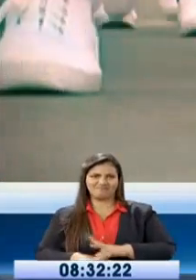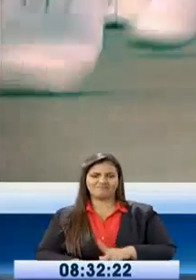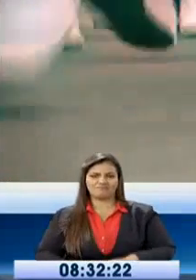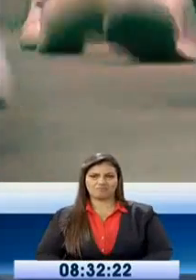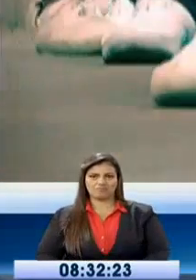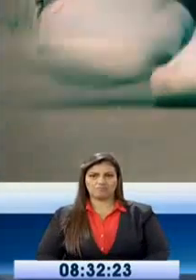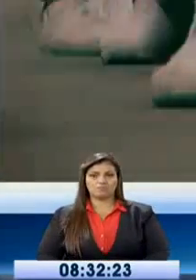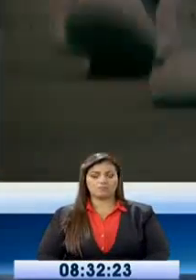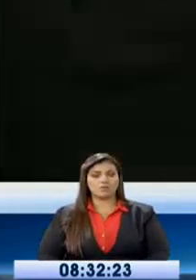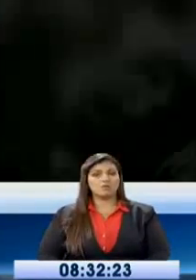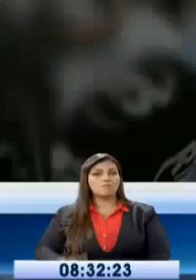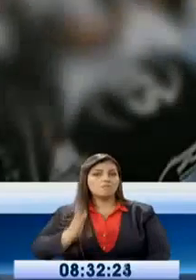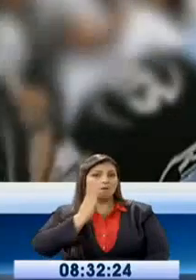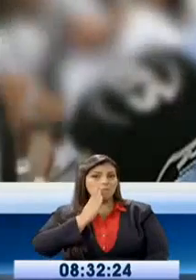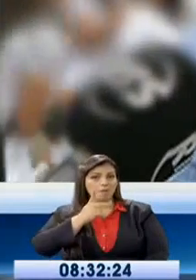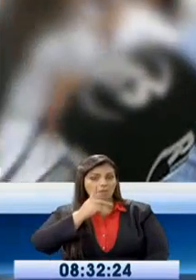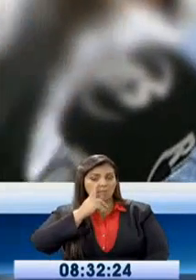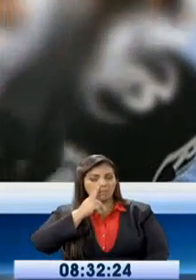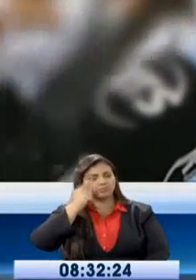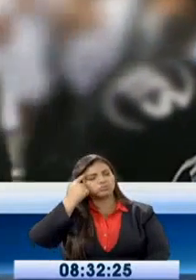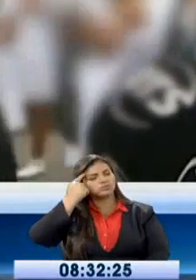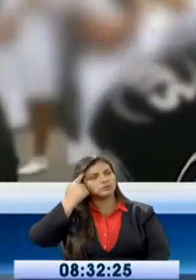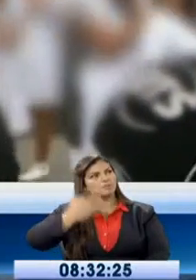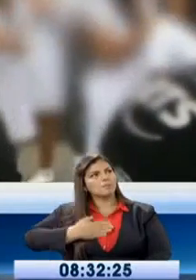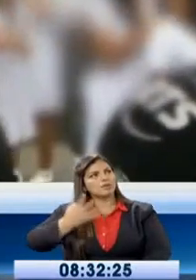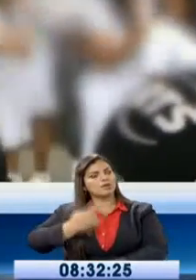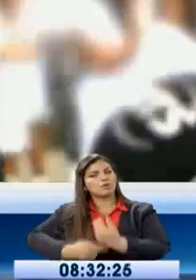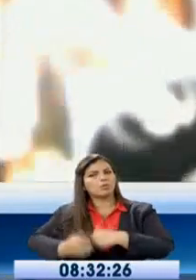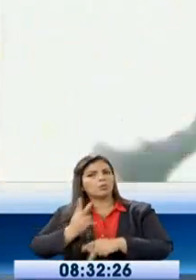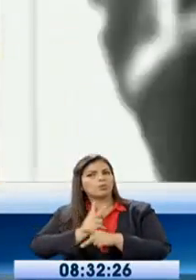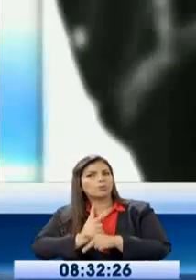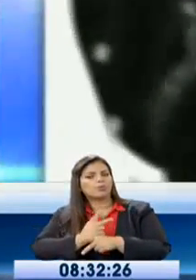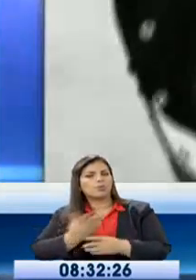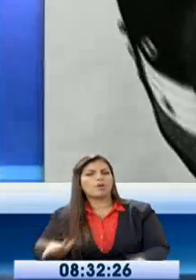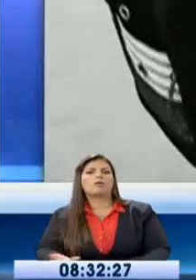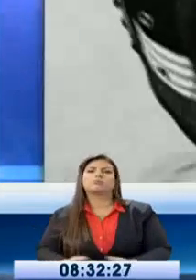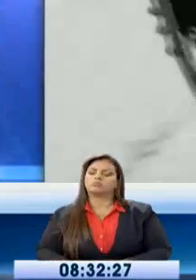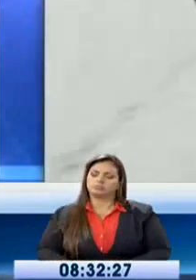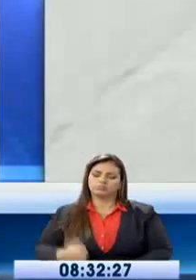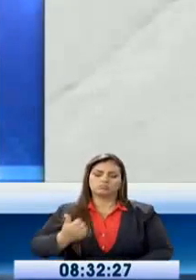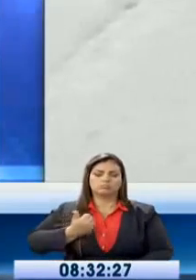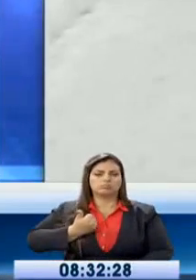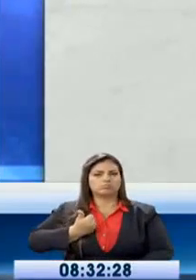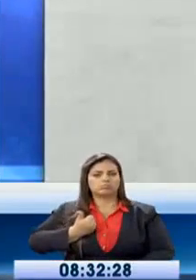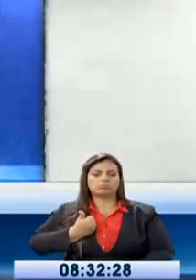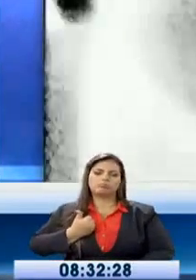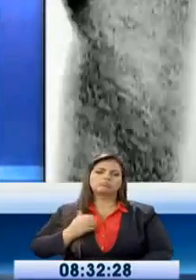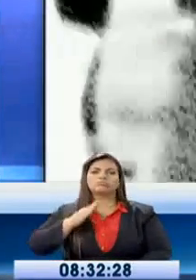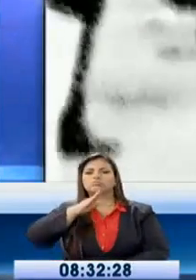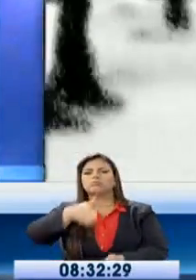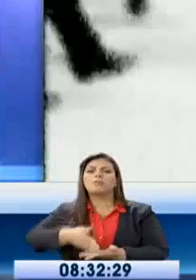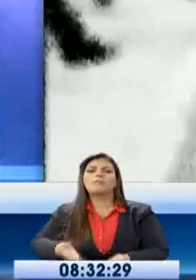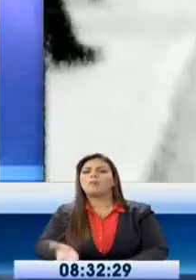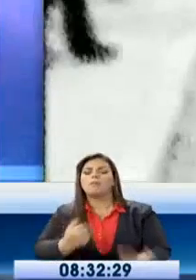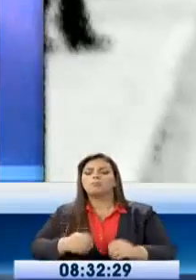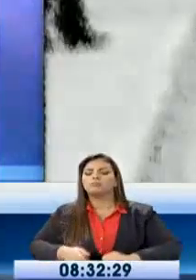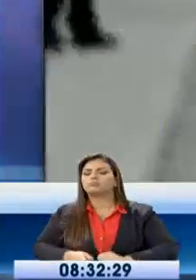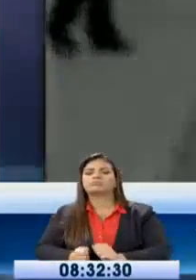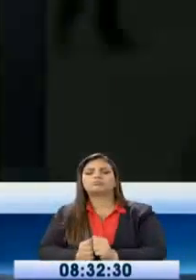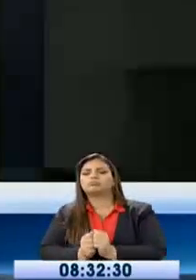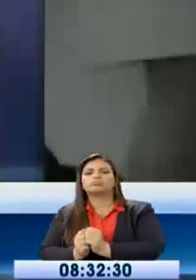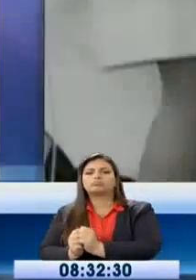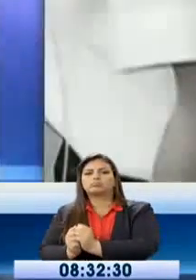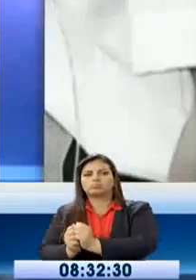es compleja, aseguran. Como antes había inspectores que daban barrían la zona y estaban atentos para los alumnos, ahora ya no hay eso,